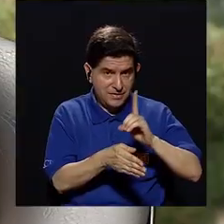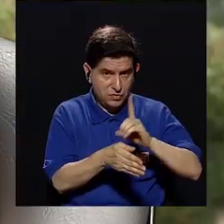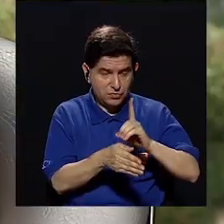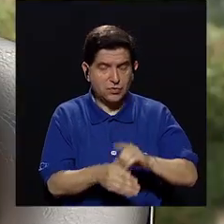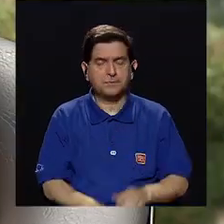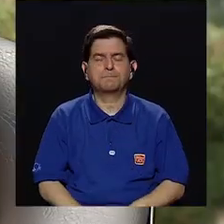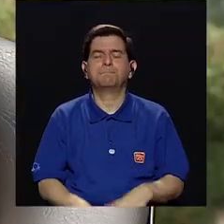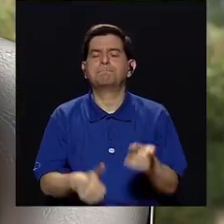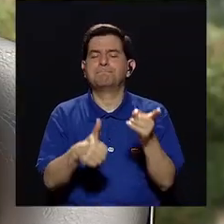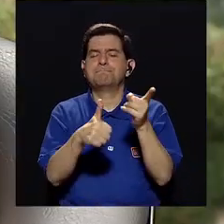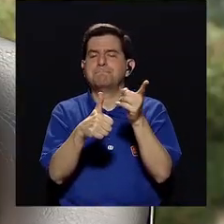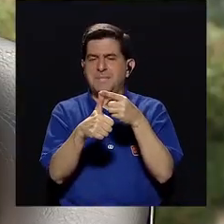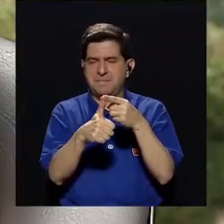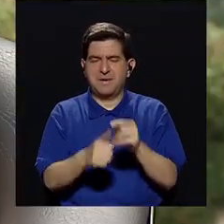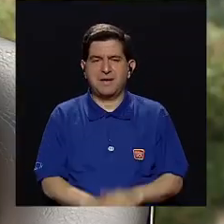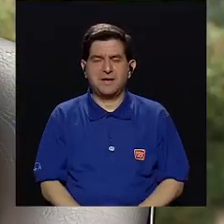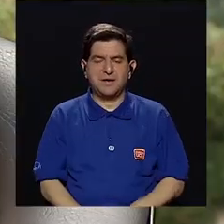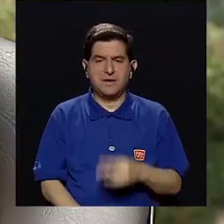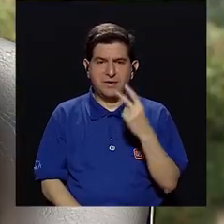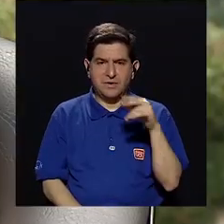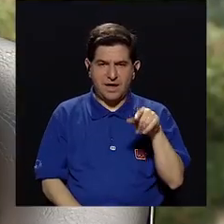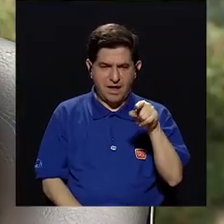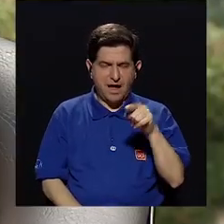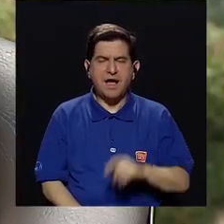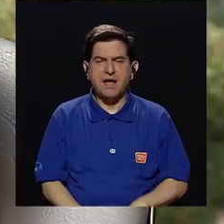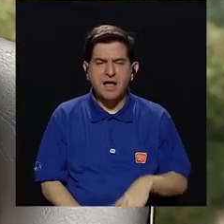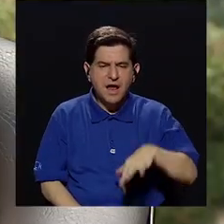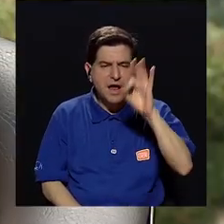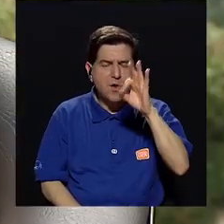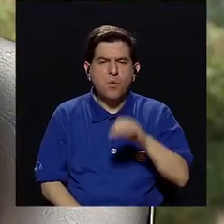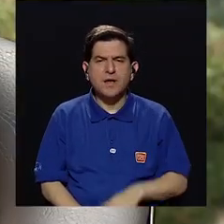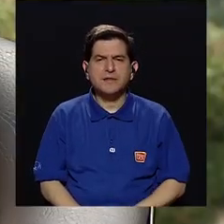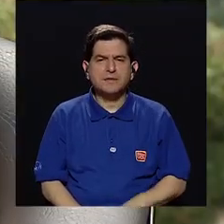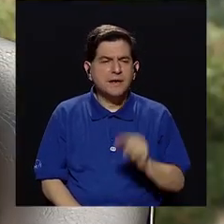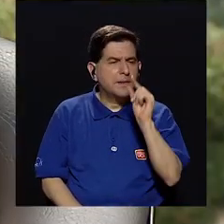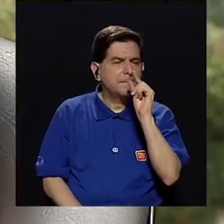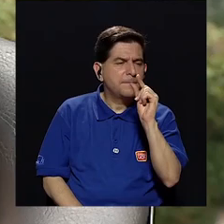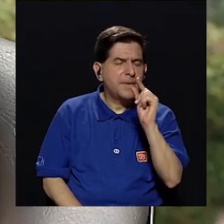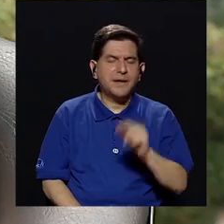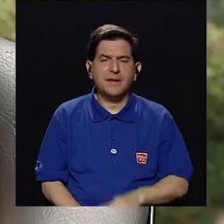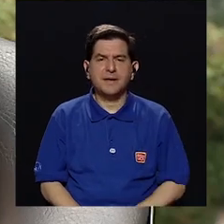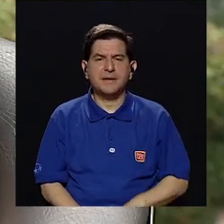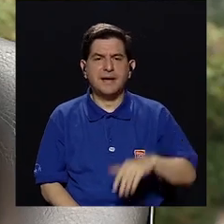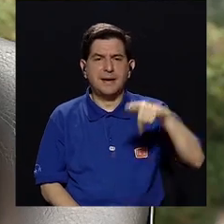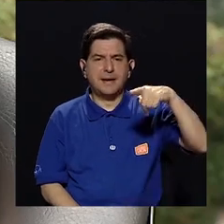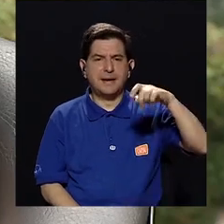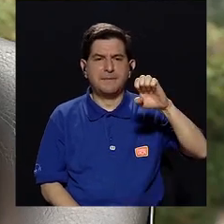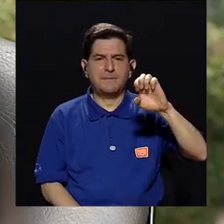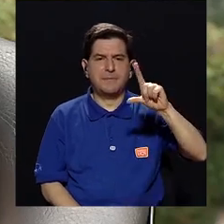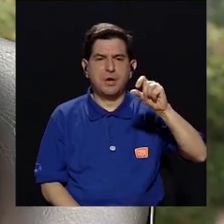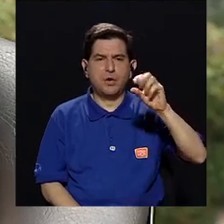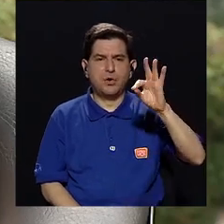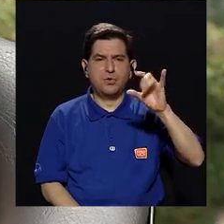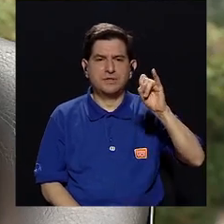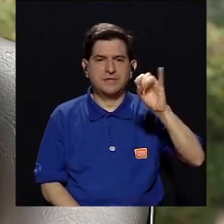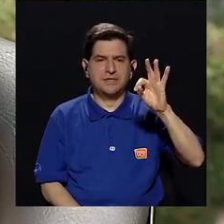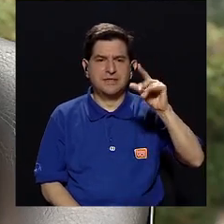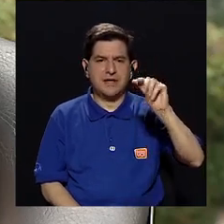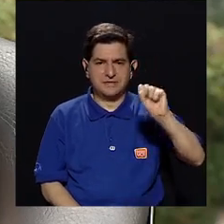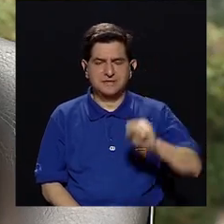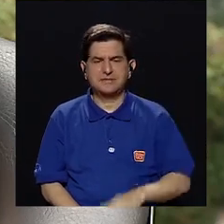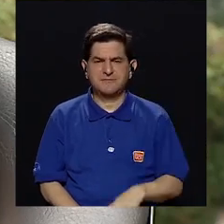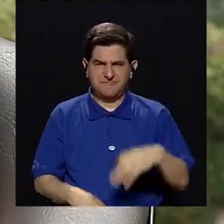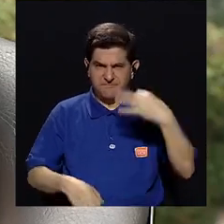bueno primero si se detectan pelotitas pelotitas como que estén muy firmes que